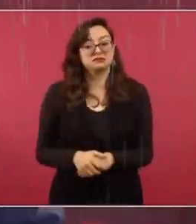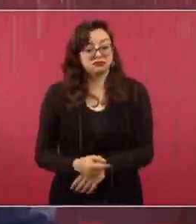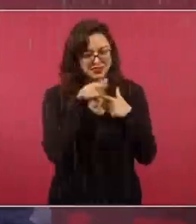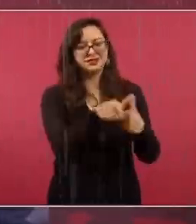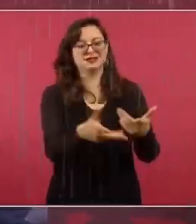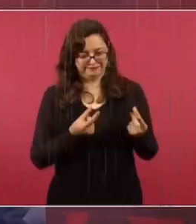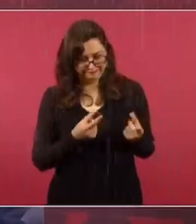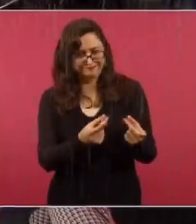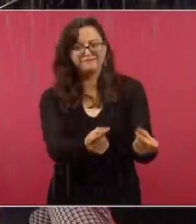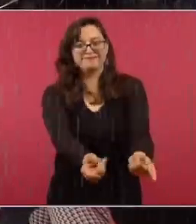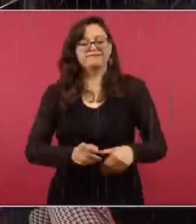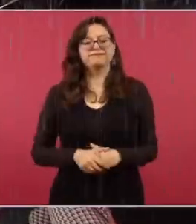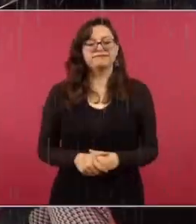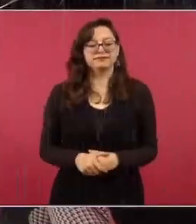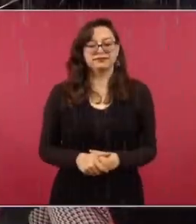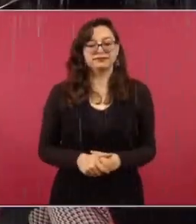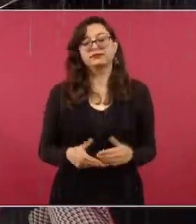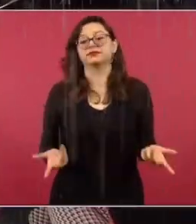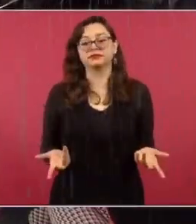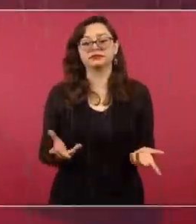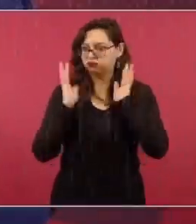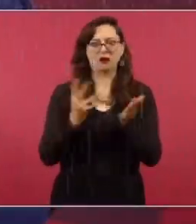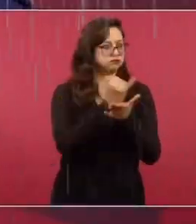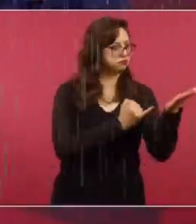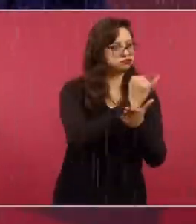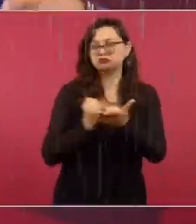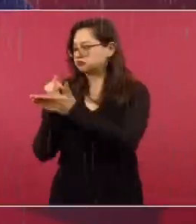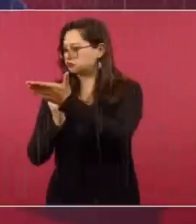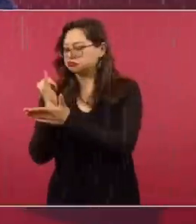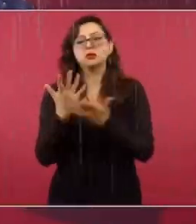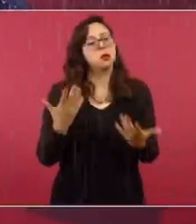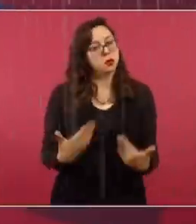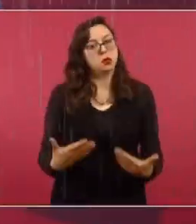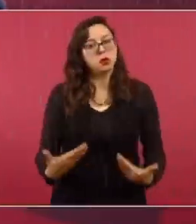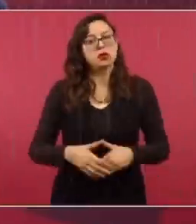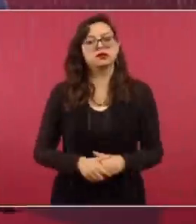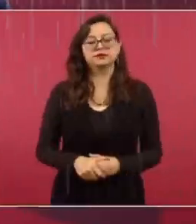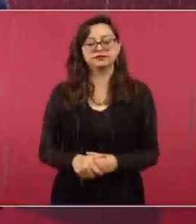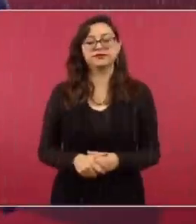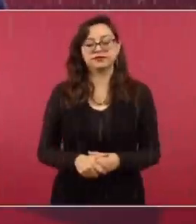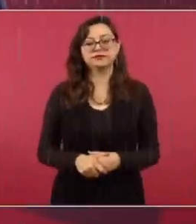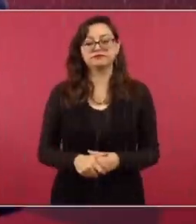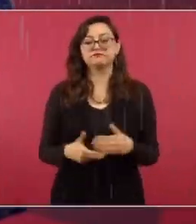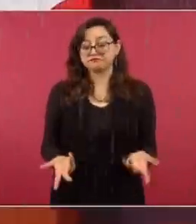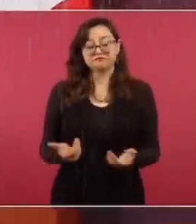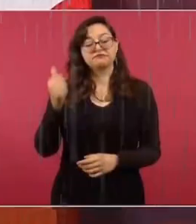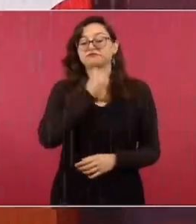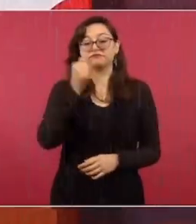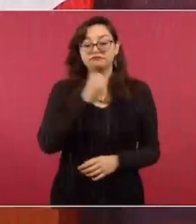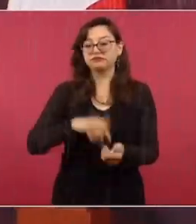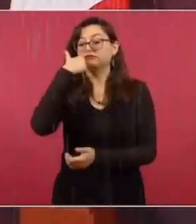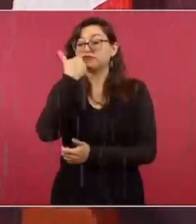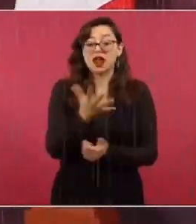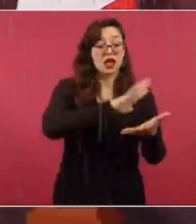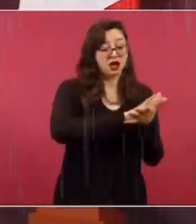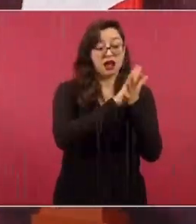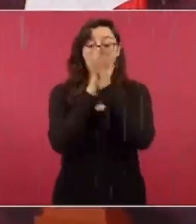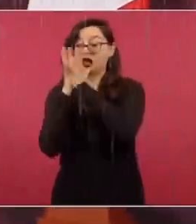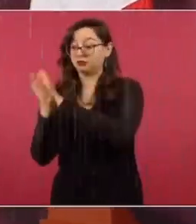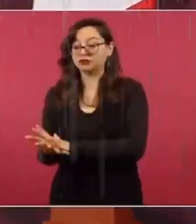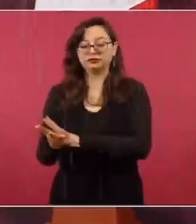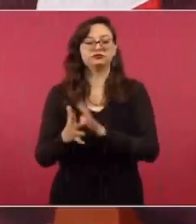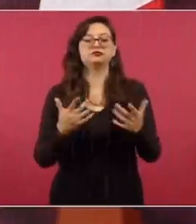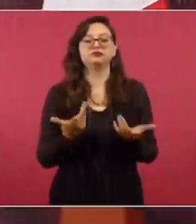Nada más, observen lo que va a pasar el 18 de marzo. Y, como sucede, cada vez que hay un proceso de transformación, existe